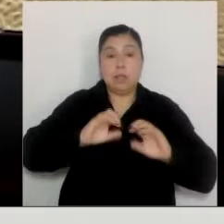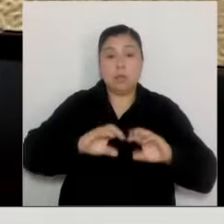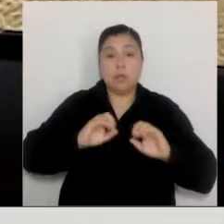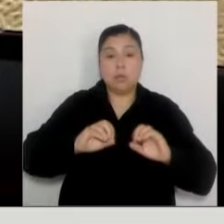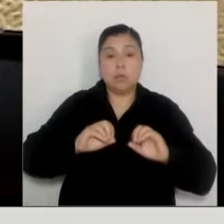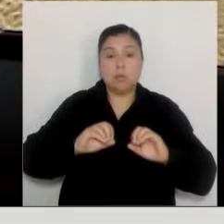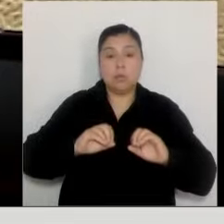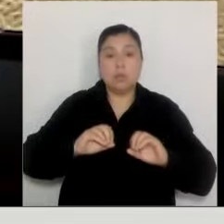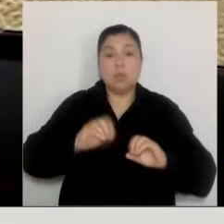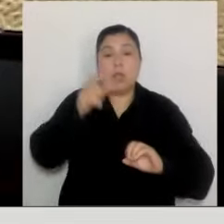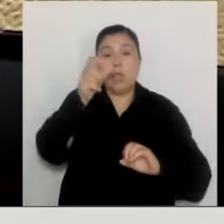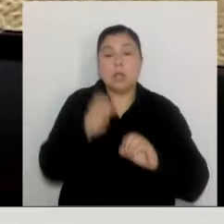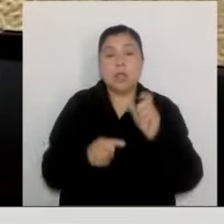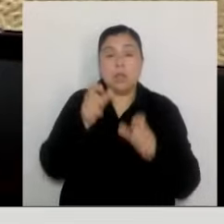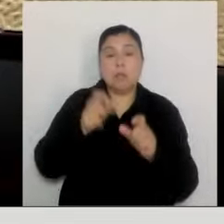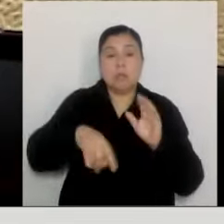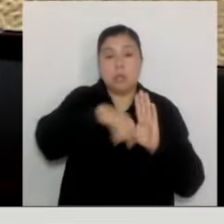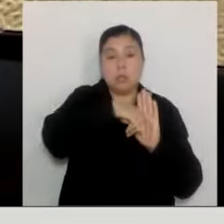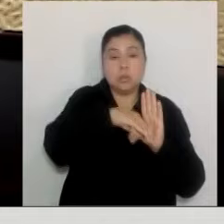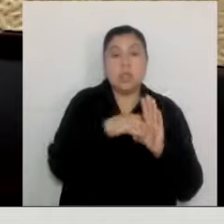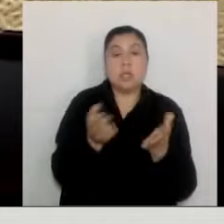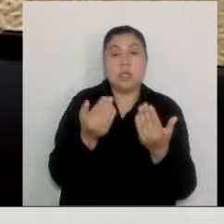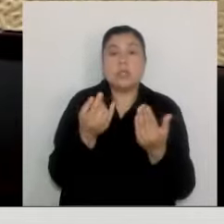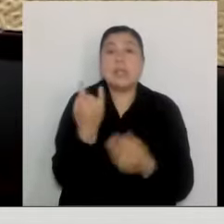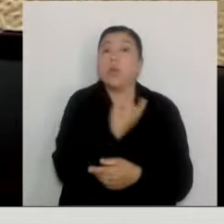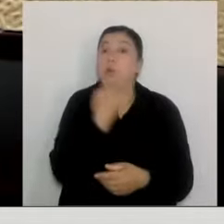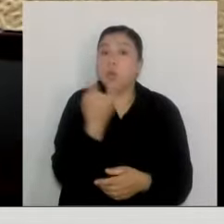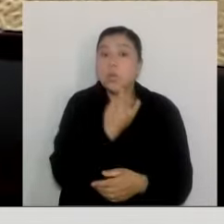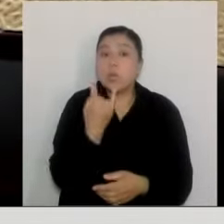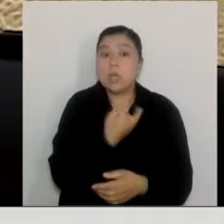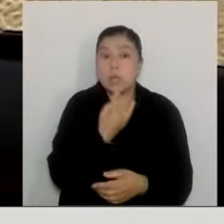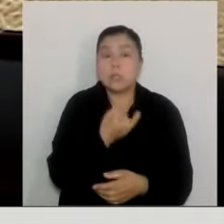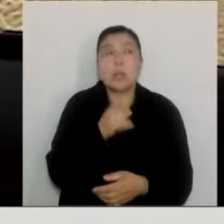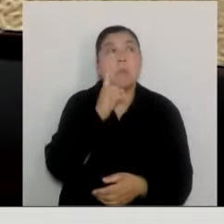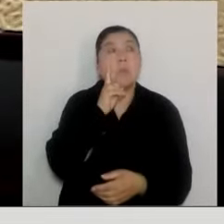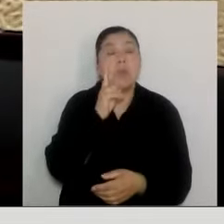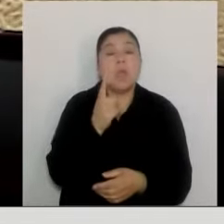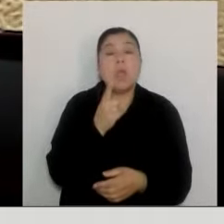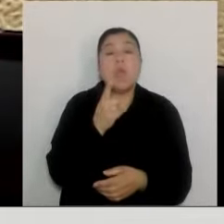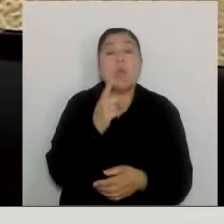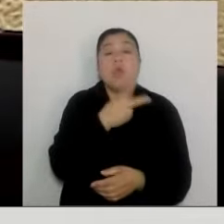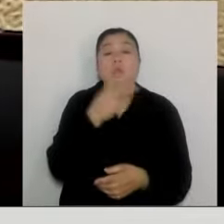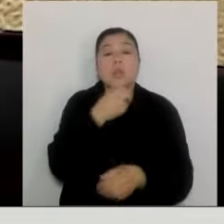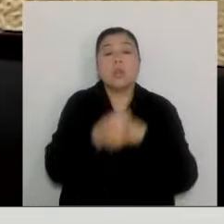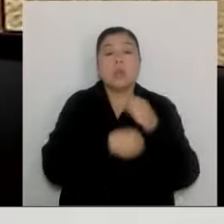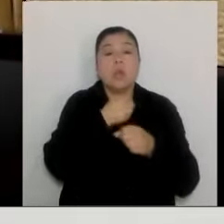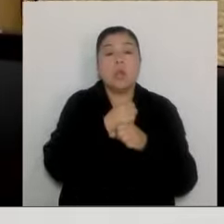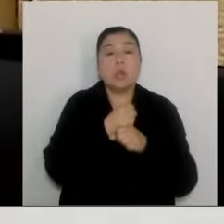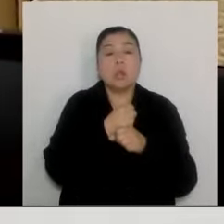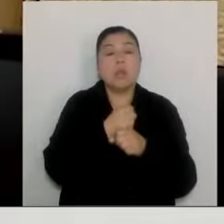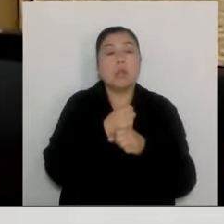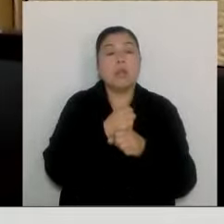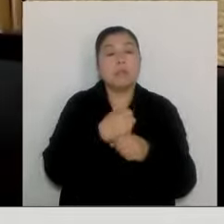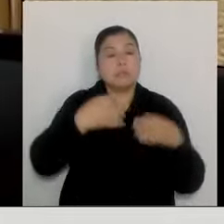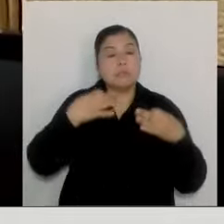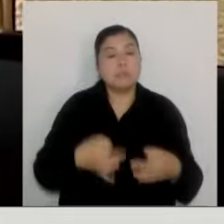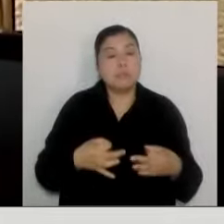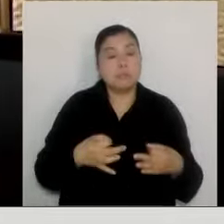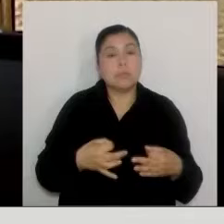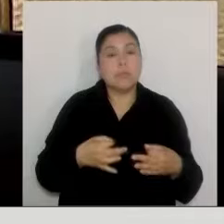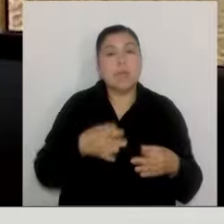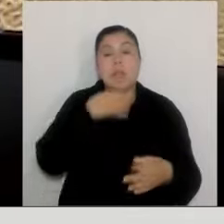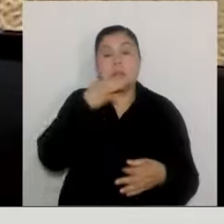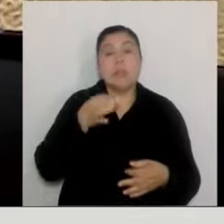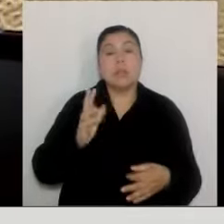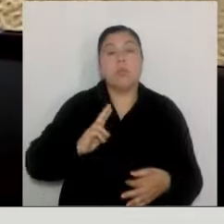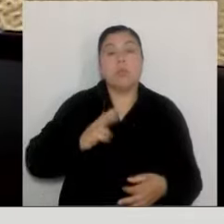chirotes requieren Con urgencia para tener un Bicentenario como la gente he dicho presidenta Muchas gracias Y por supuesto